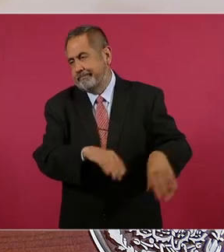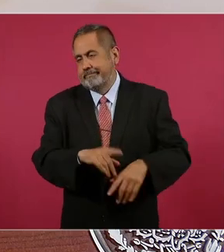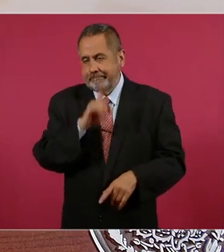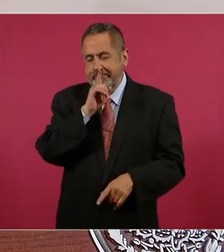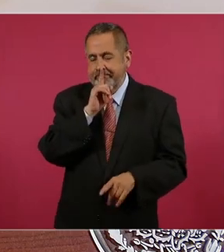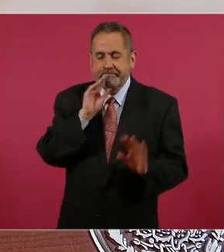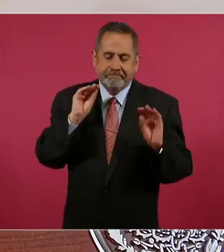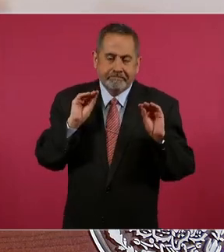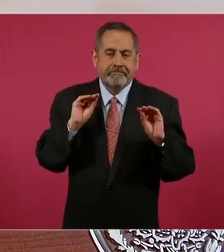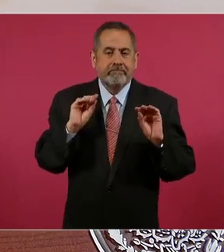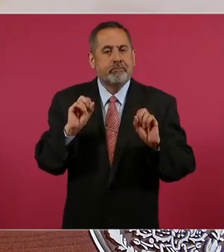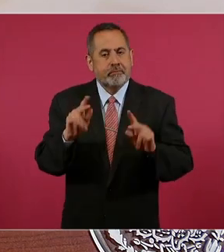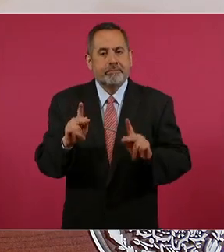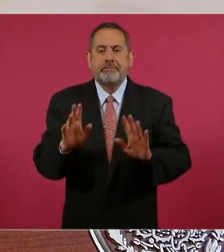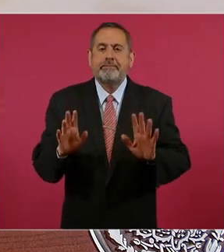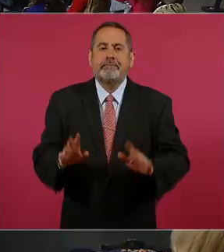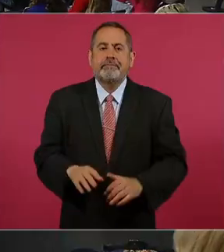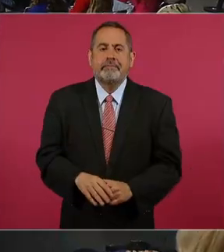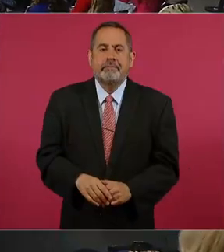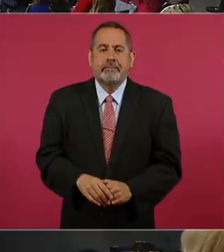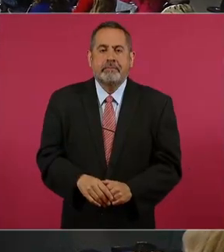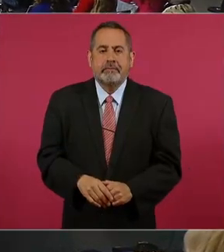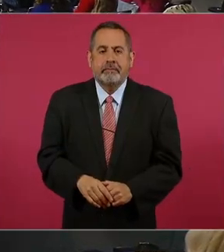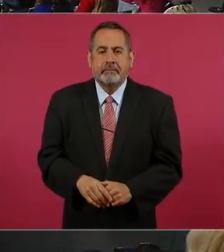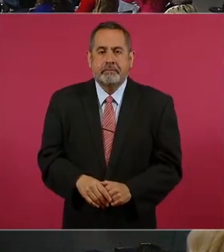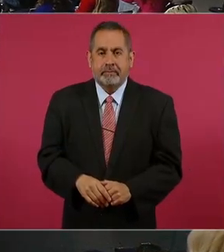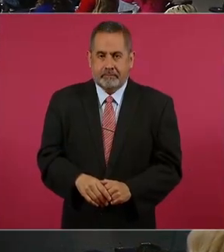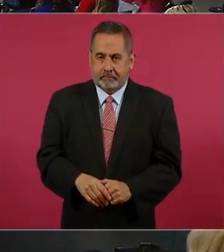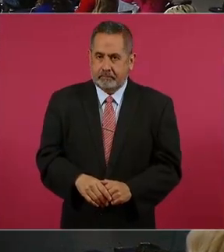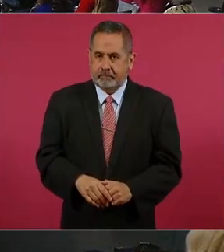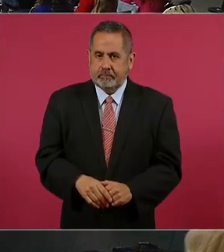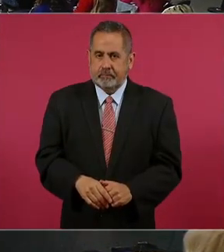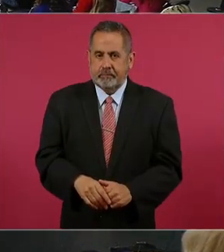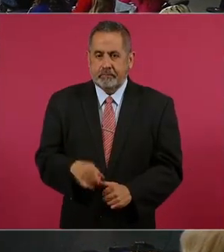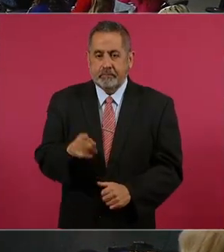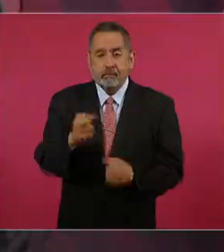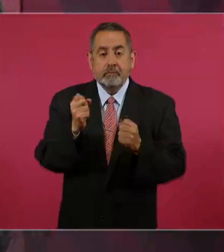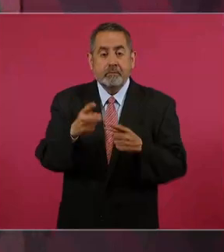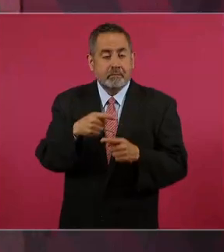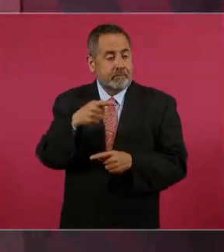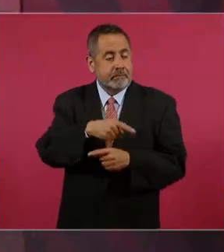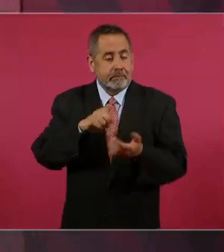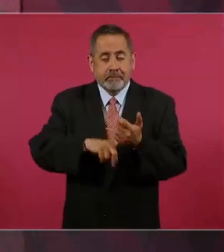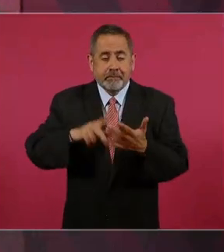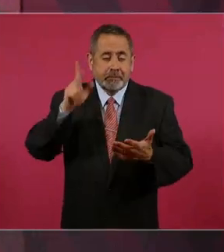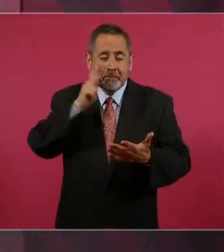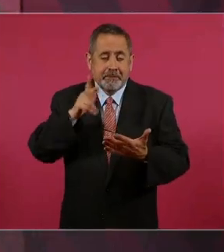pero hay tantas pruebas